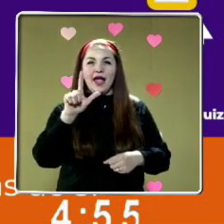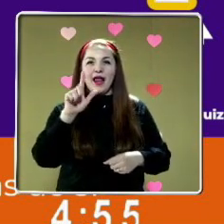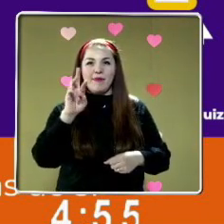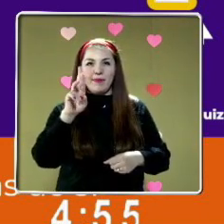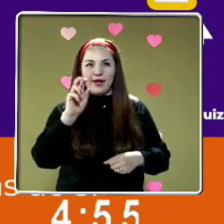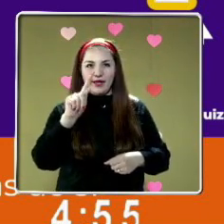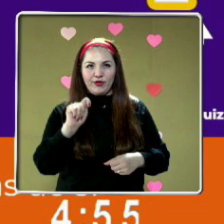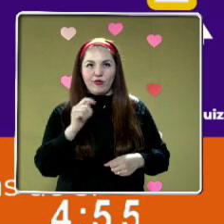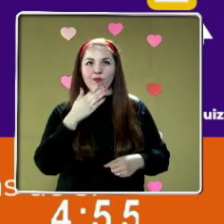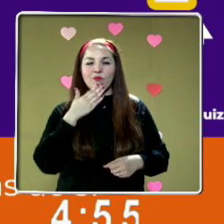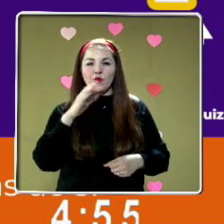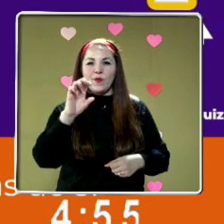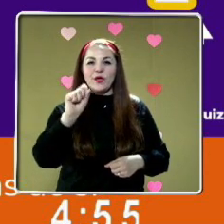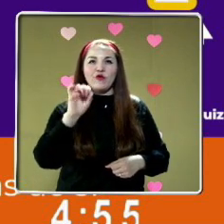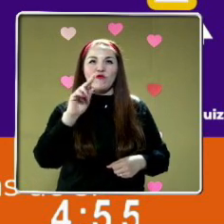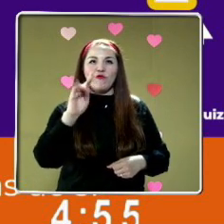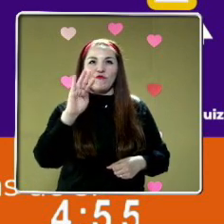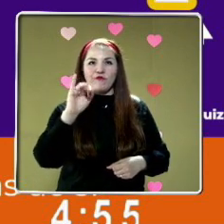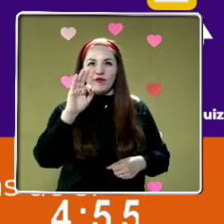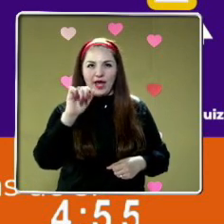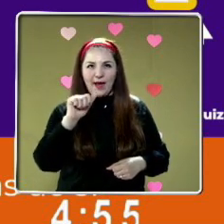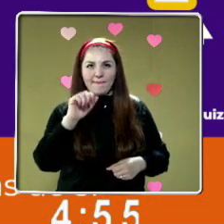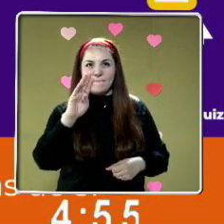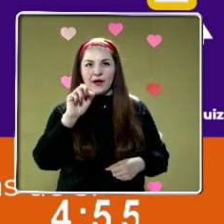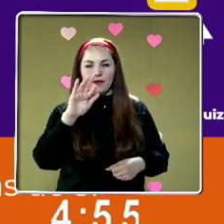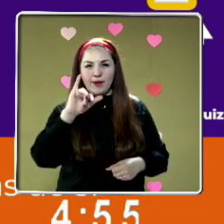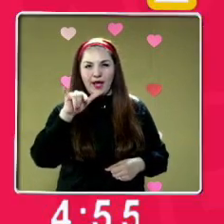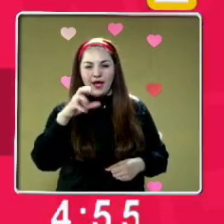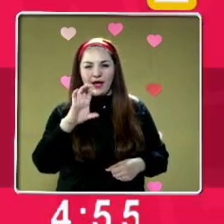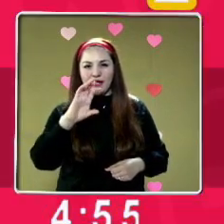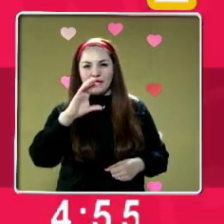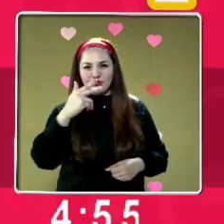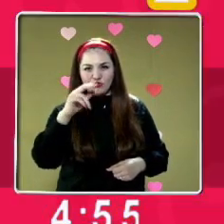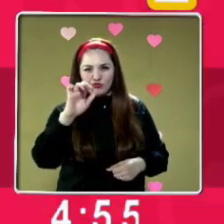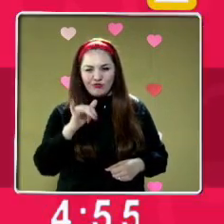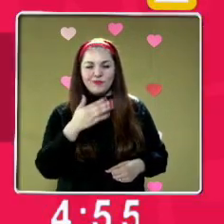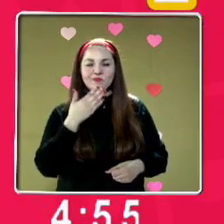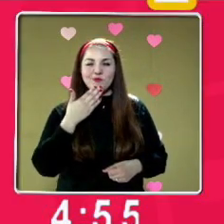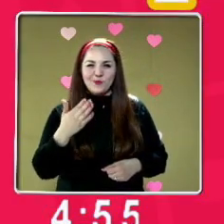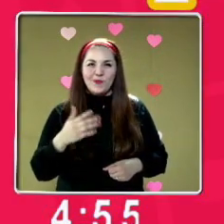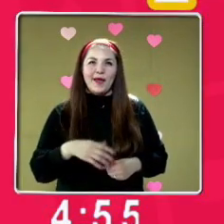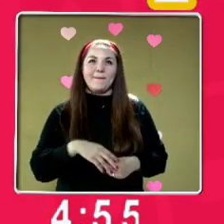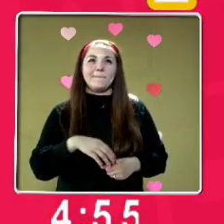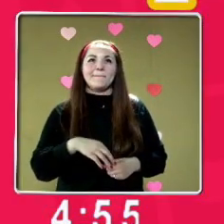Okay. Sofía, Bárbara y Chuy. Muy bien. ¿Avanzamos, maestra? Siguiente.